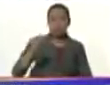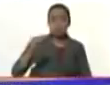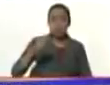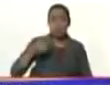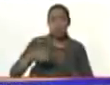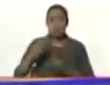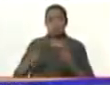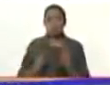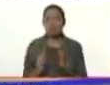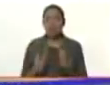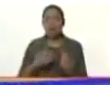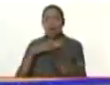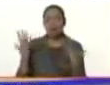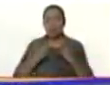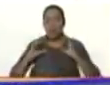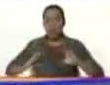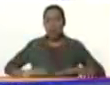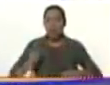¿Cómo está el esqueleto?